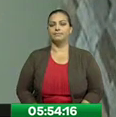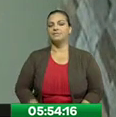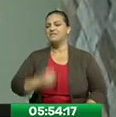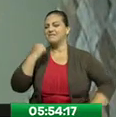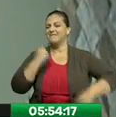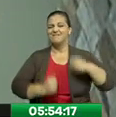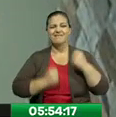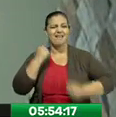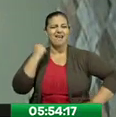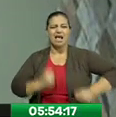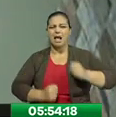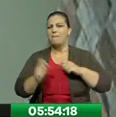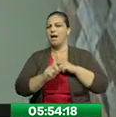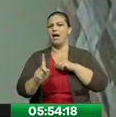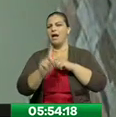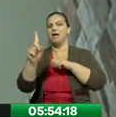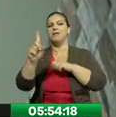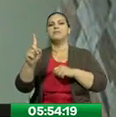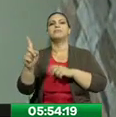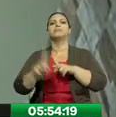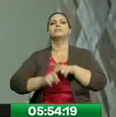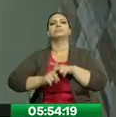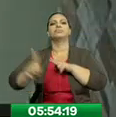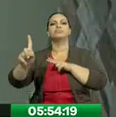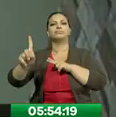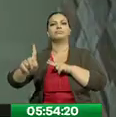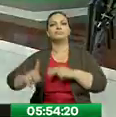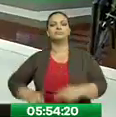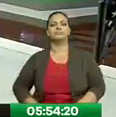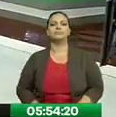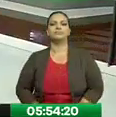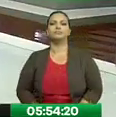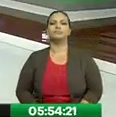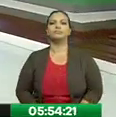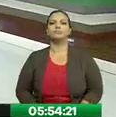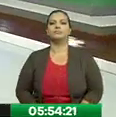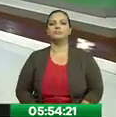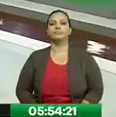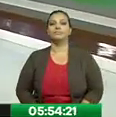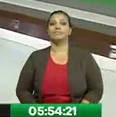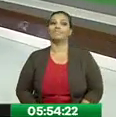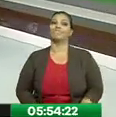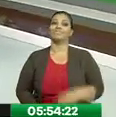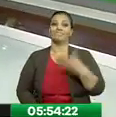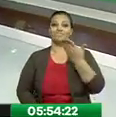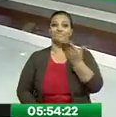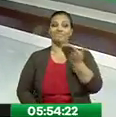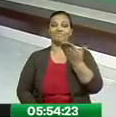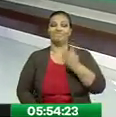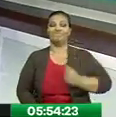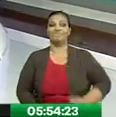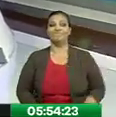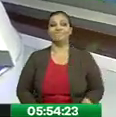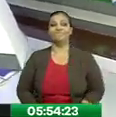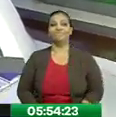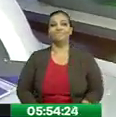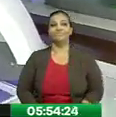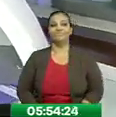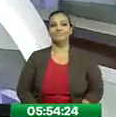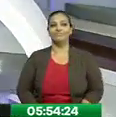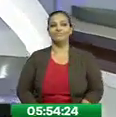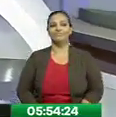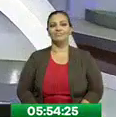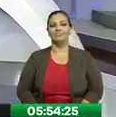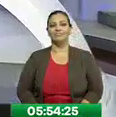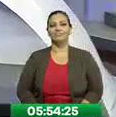carrera, informó Adriana Méndez. Muy bien, mira tú, Magra, y aquí hasta nuestra compañera, me parece